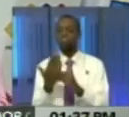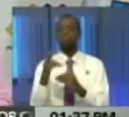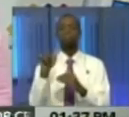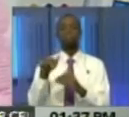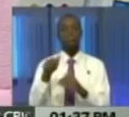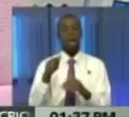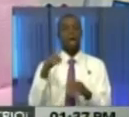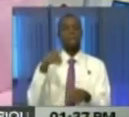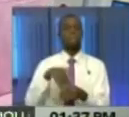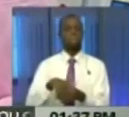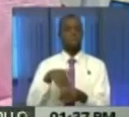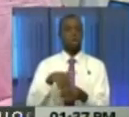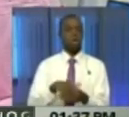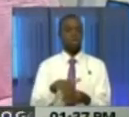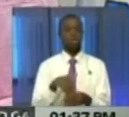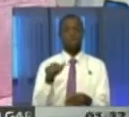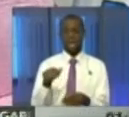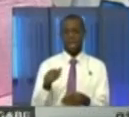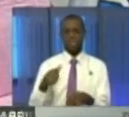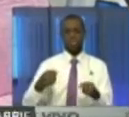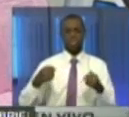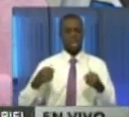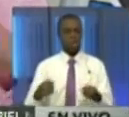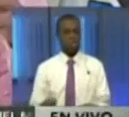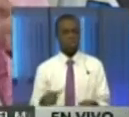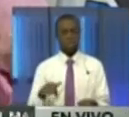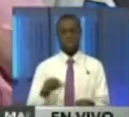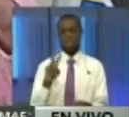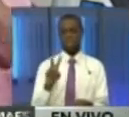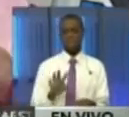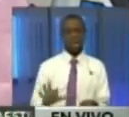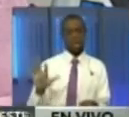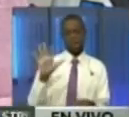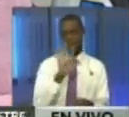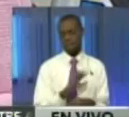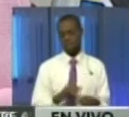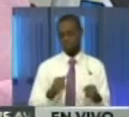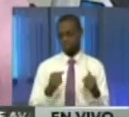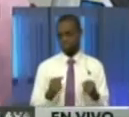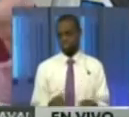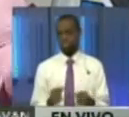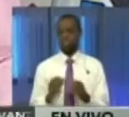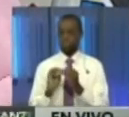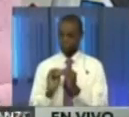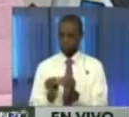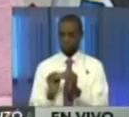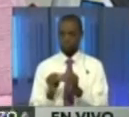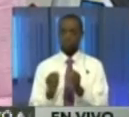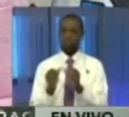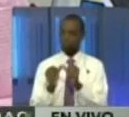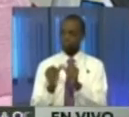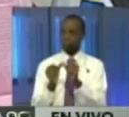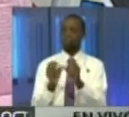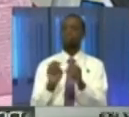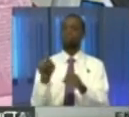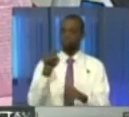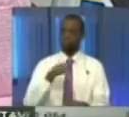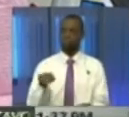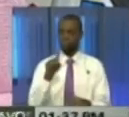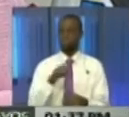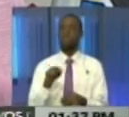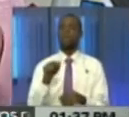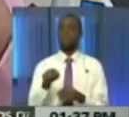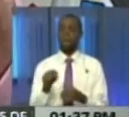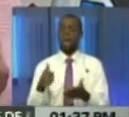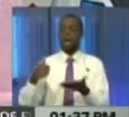los procesos electorales y de referendos en el país. Entonces tenemos que hacer la adecuación del software para la captura de